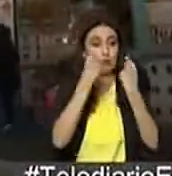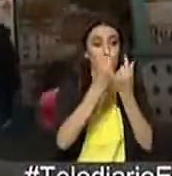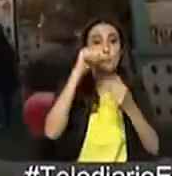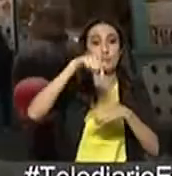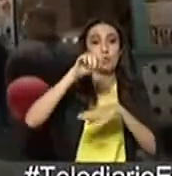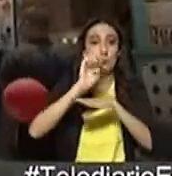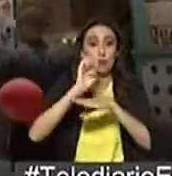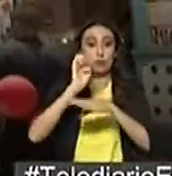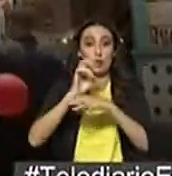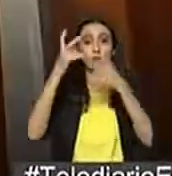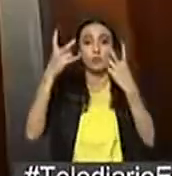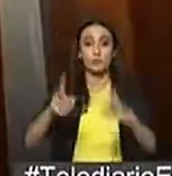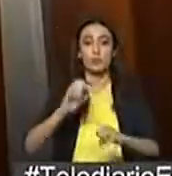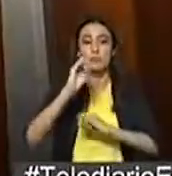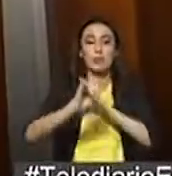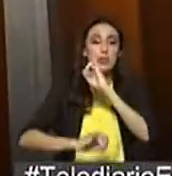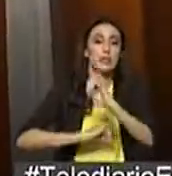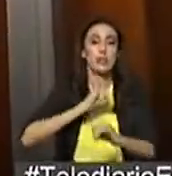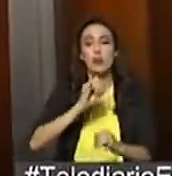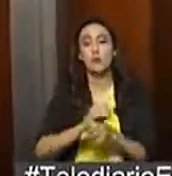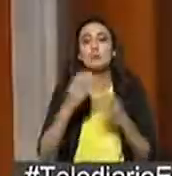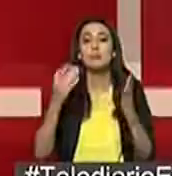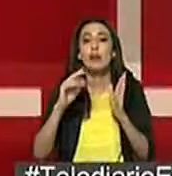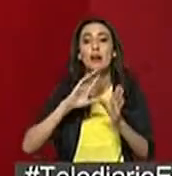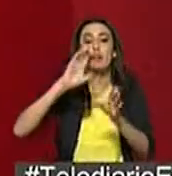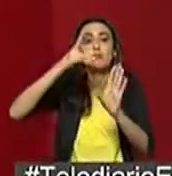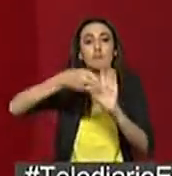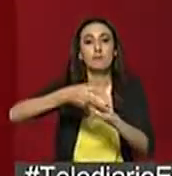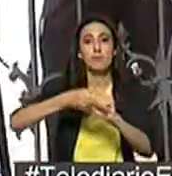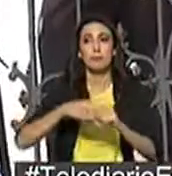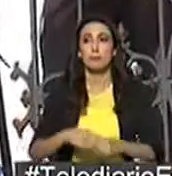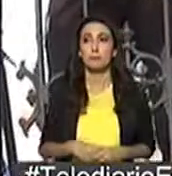internacionales entretienen a quienes asisten a este evento.